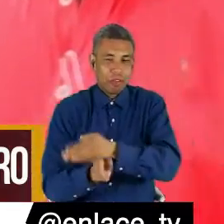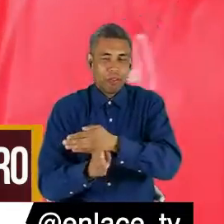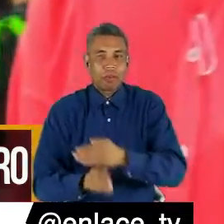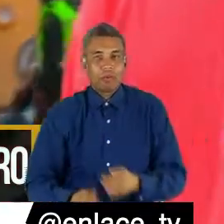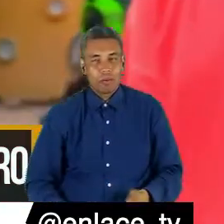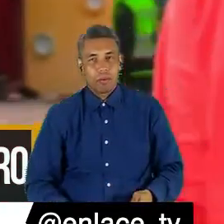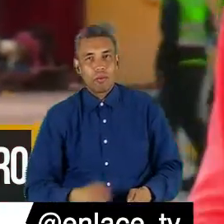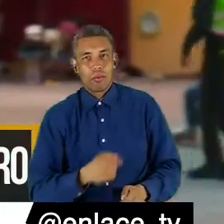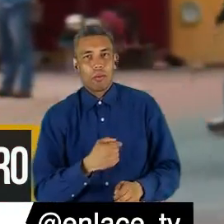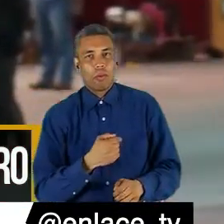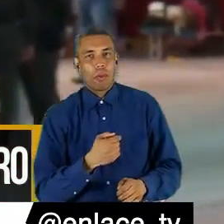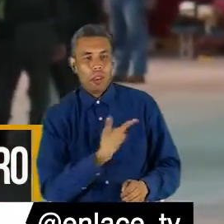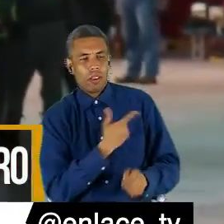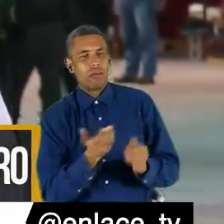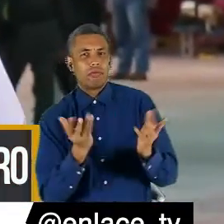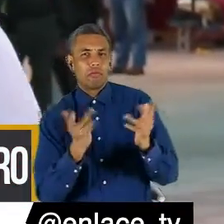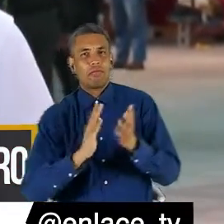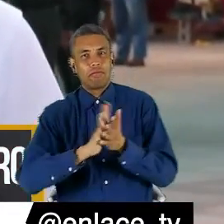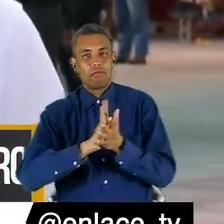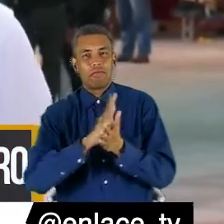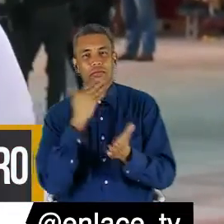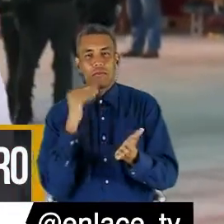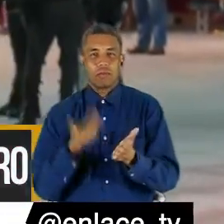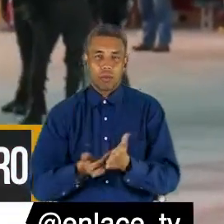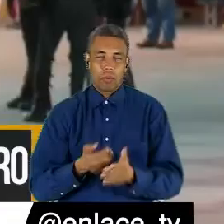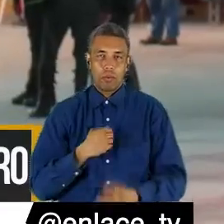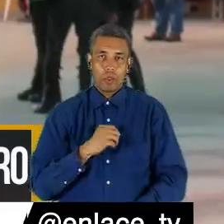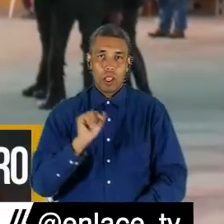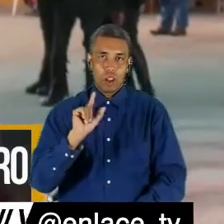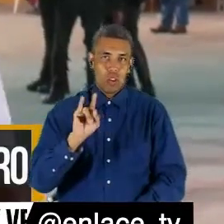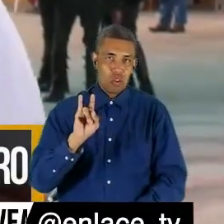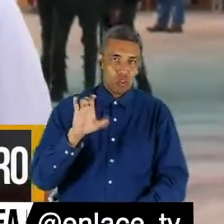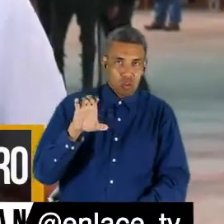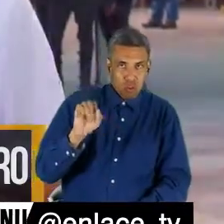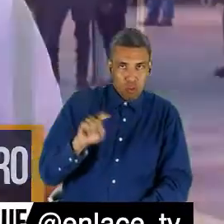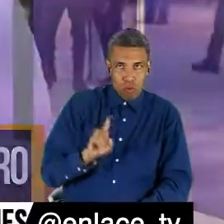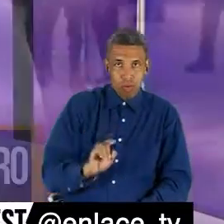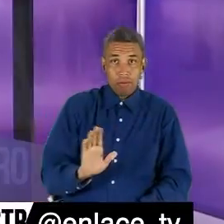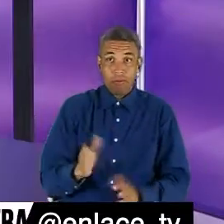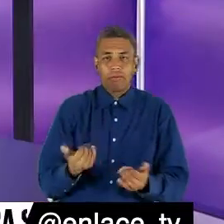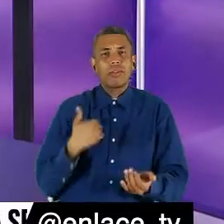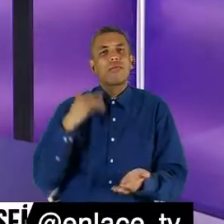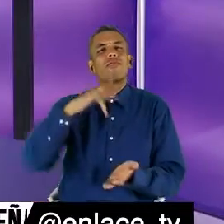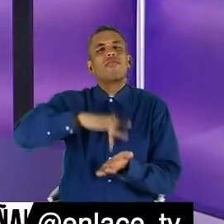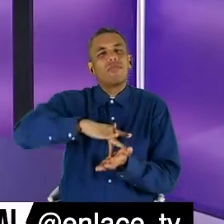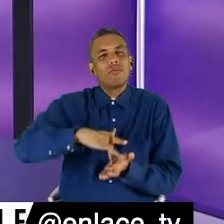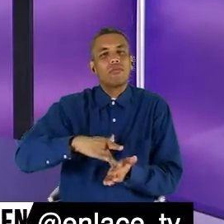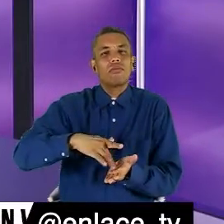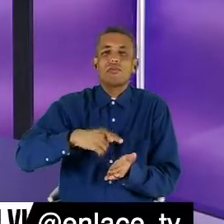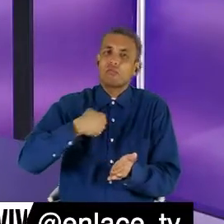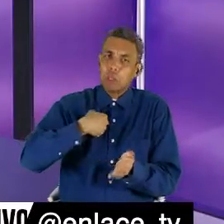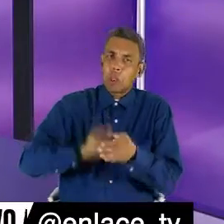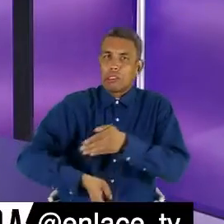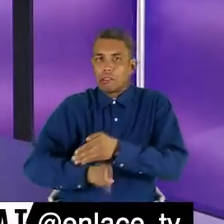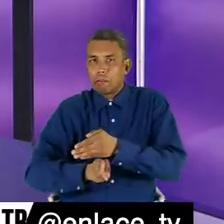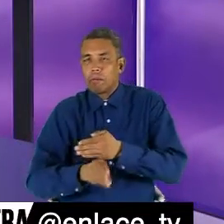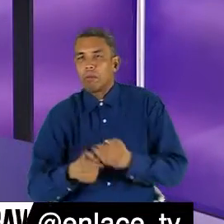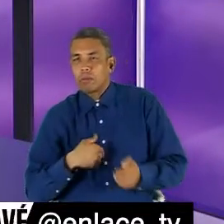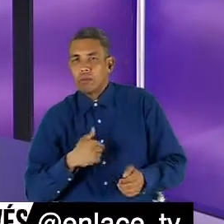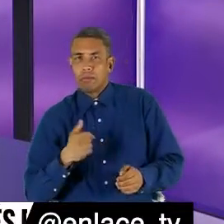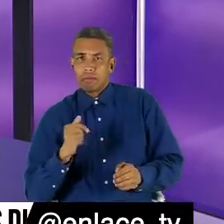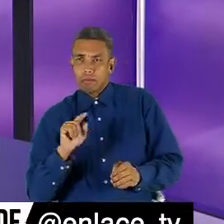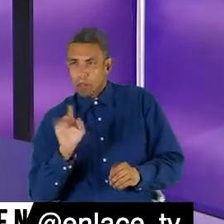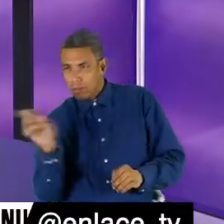muchas gracias por haber estado con nosotros en Enlace Noticias y pues continuaremos muy pendientes aquí en Expo Eventos, el centro de la